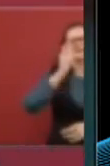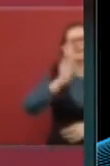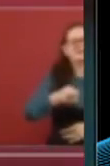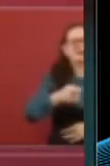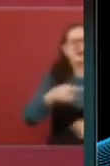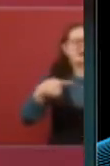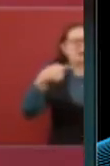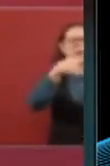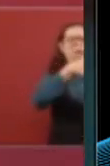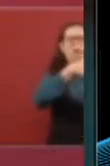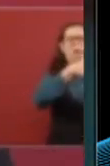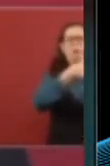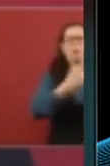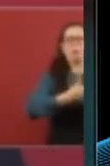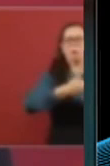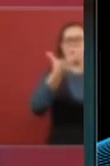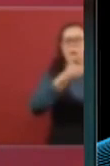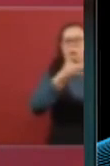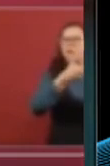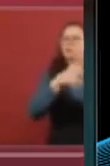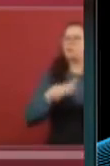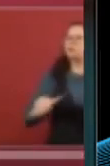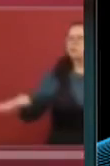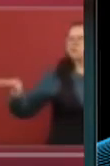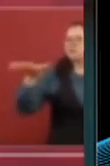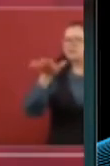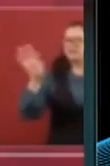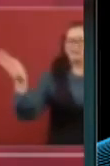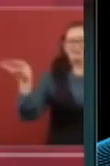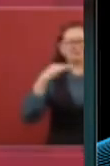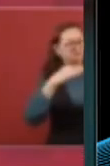toma en serio